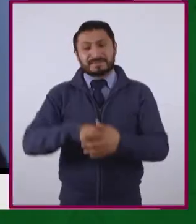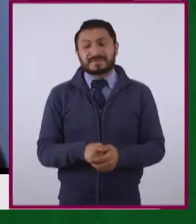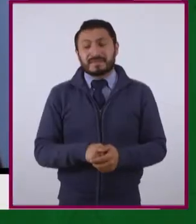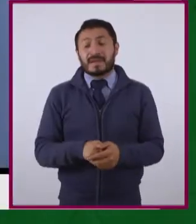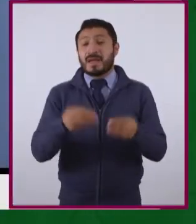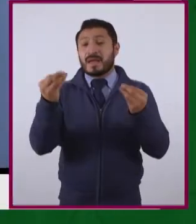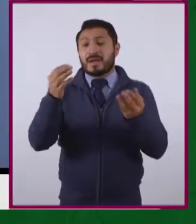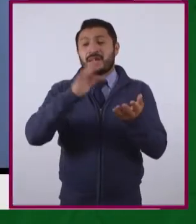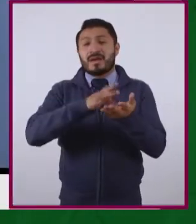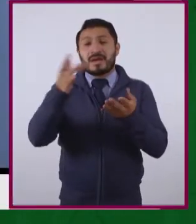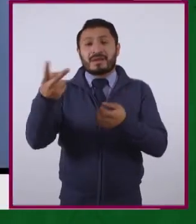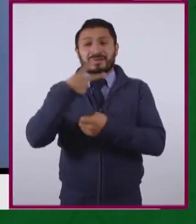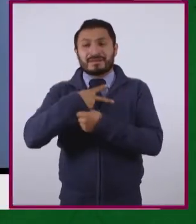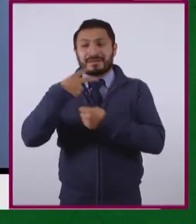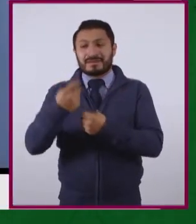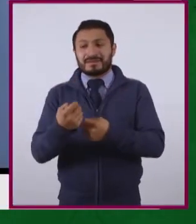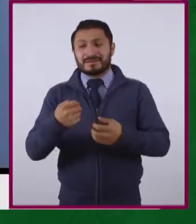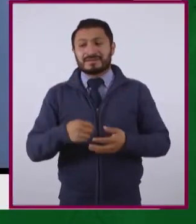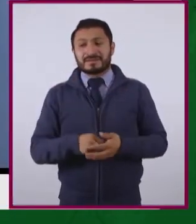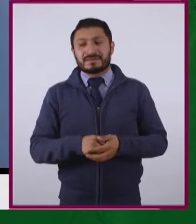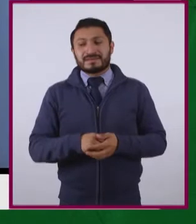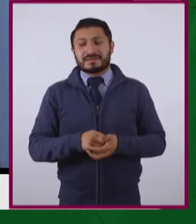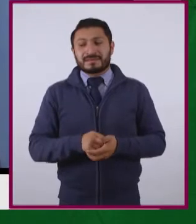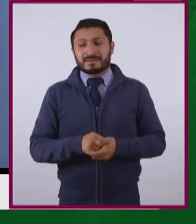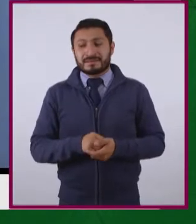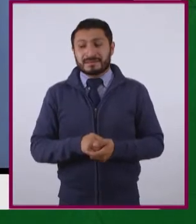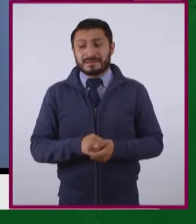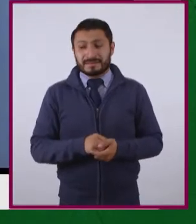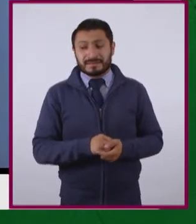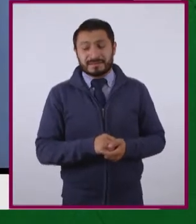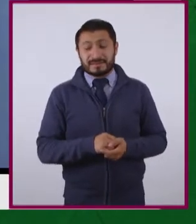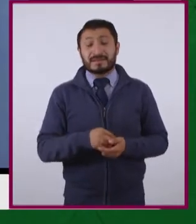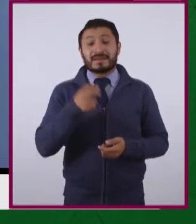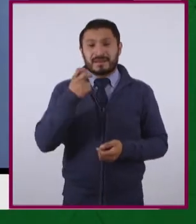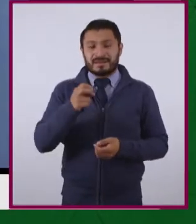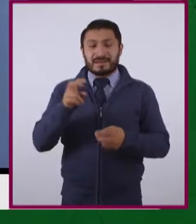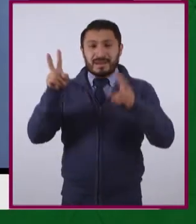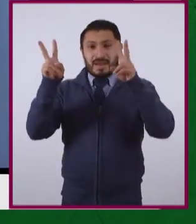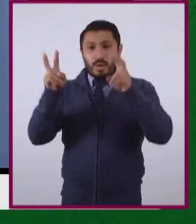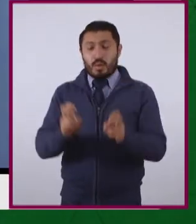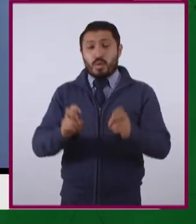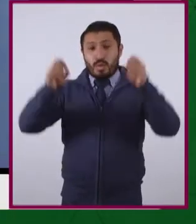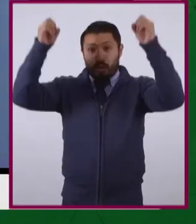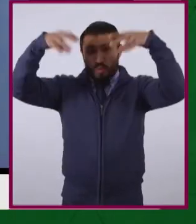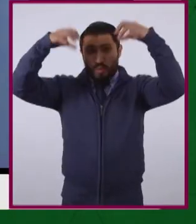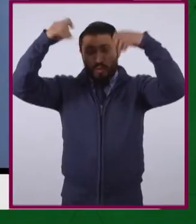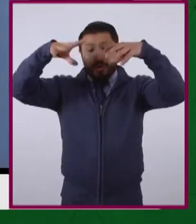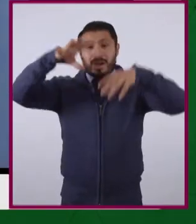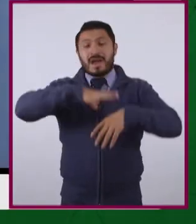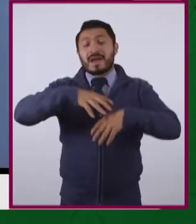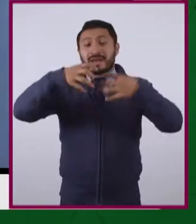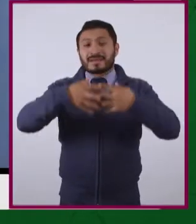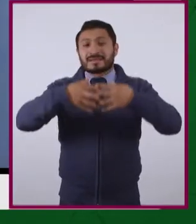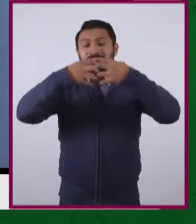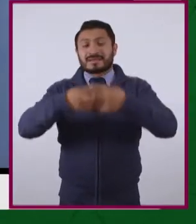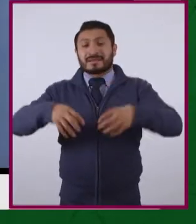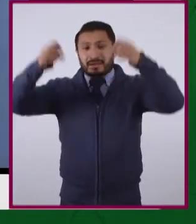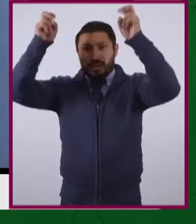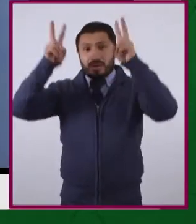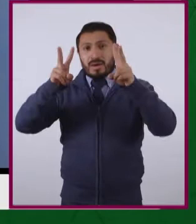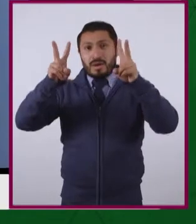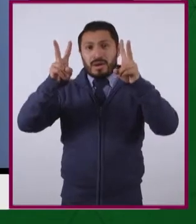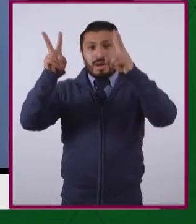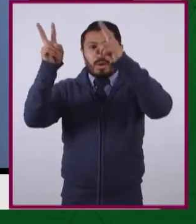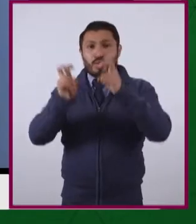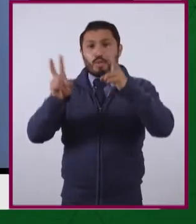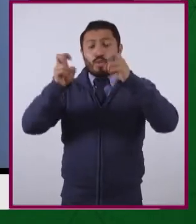muchas gracias por la invitación. Pues miren, la captación de lluvia y contar con un sistema de captación de lluvia en